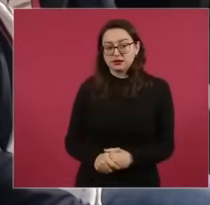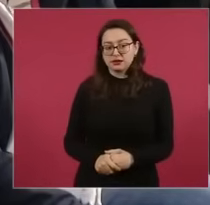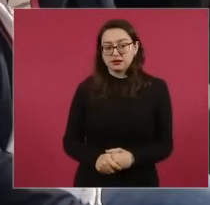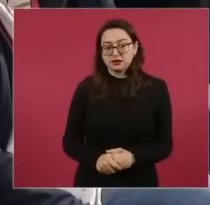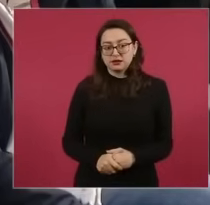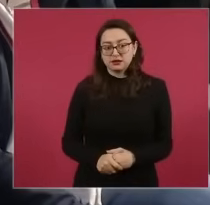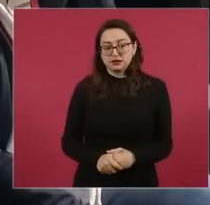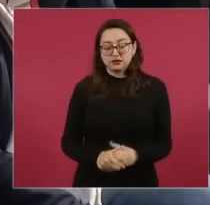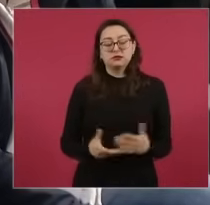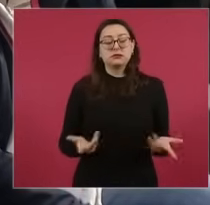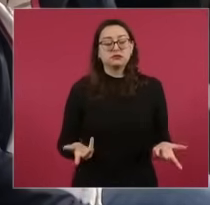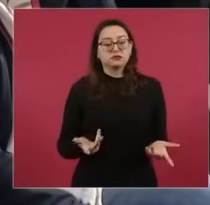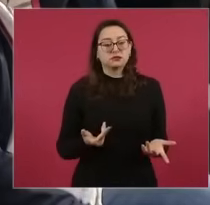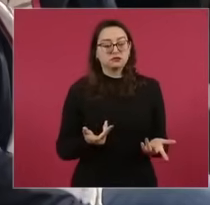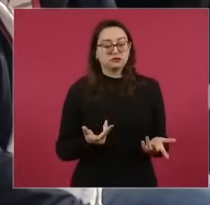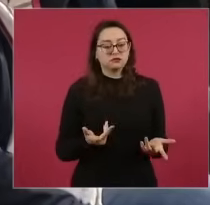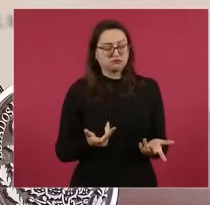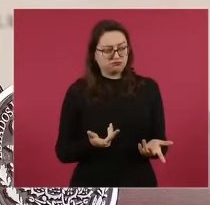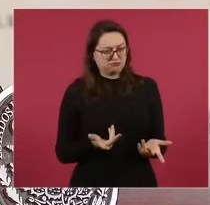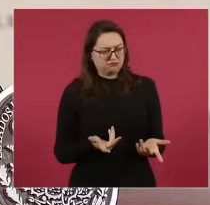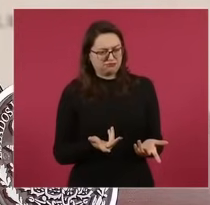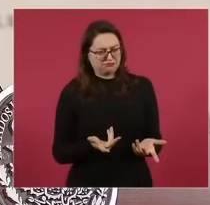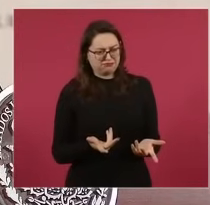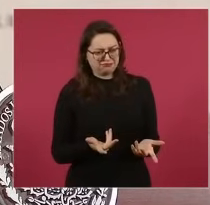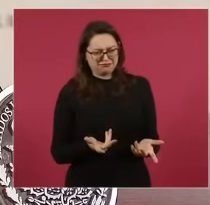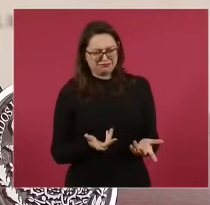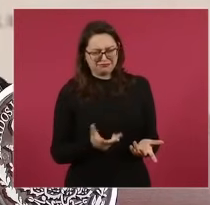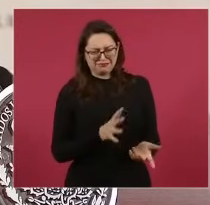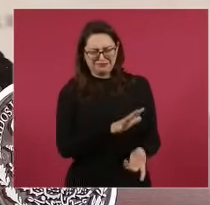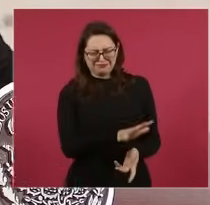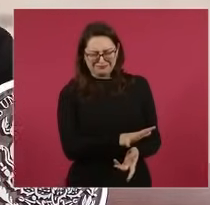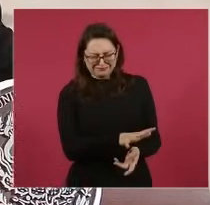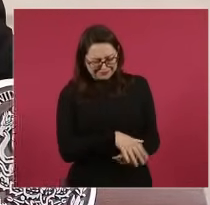van a tener esa reunión. No, mi punto, presidente. Por eso,